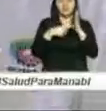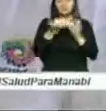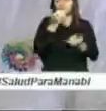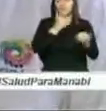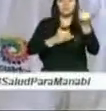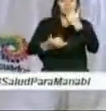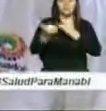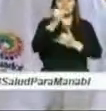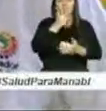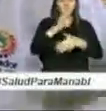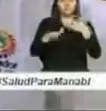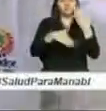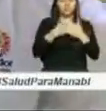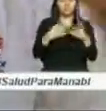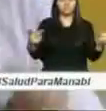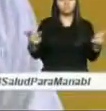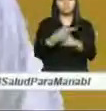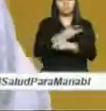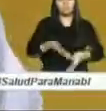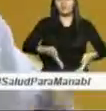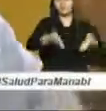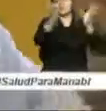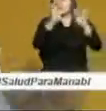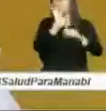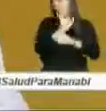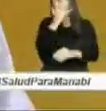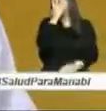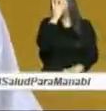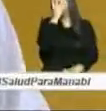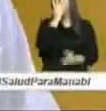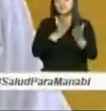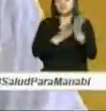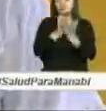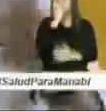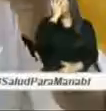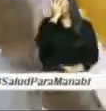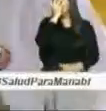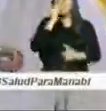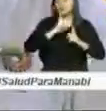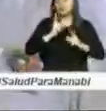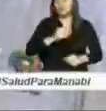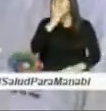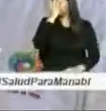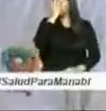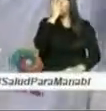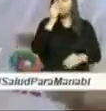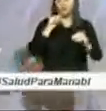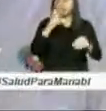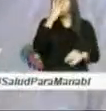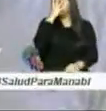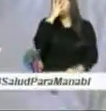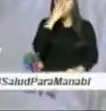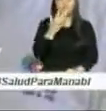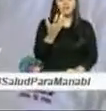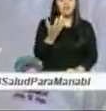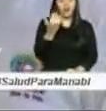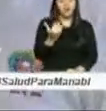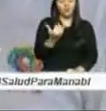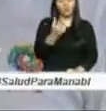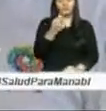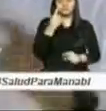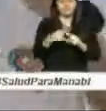¿se acuerdan o no? Las peores carreteras, los peores servicios. Ahora tenemos las mejores carreteras de América Latina, nos envidian los países